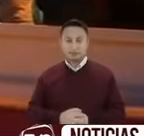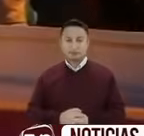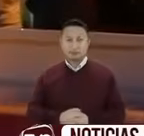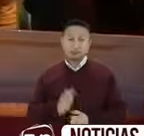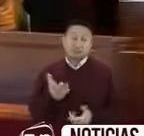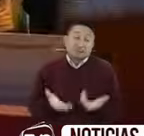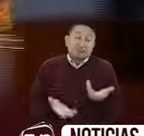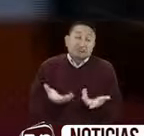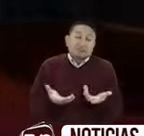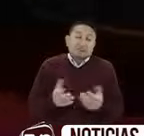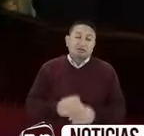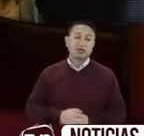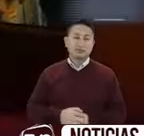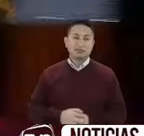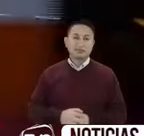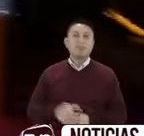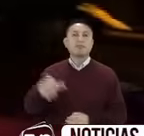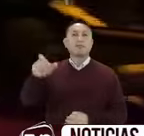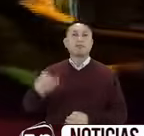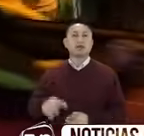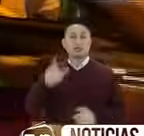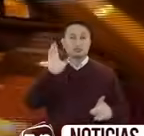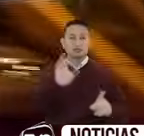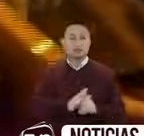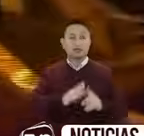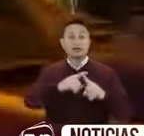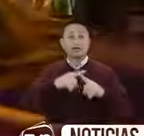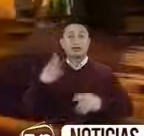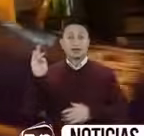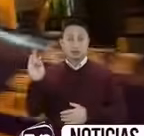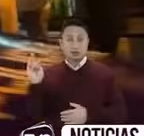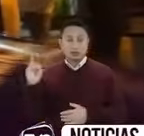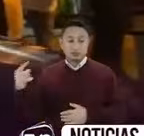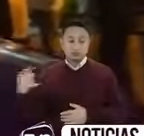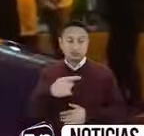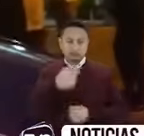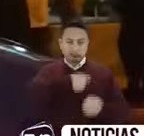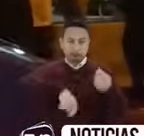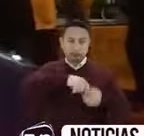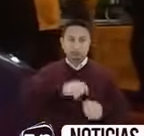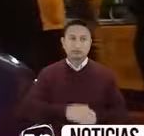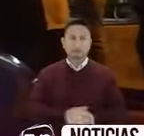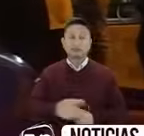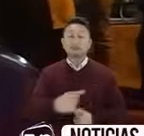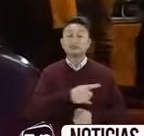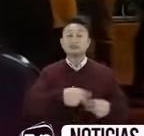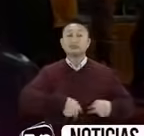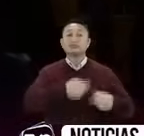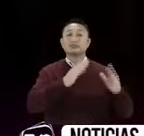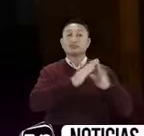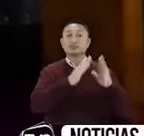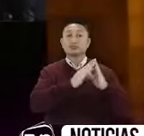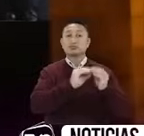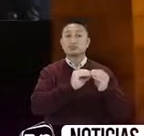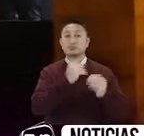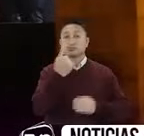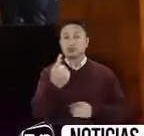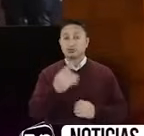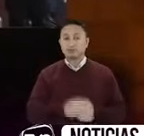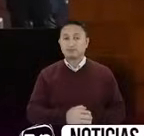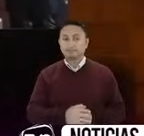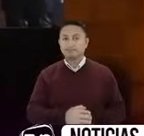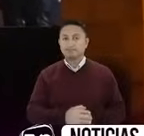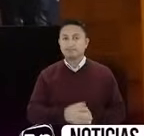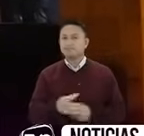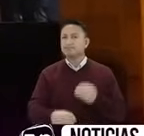que es una venganza de la ex esposa del ciudadano que vivía en la urbanización, en la casa 1. A este relato se suman declaraciones